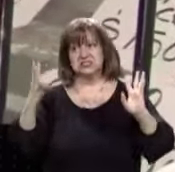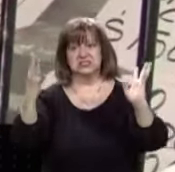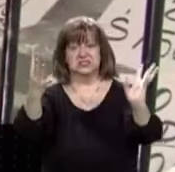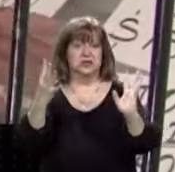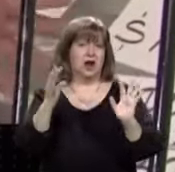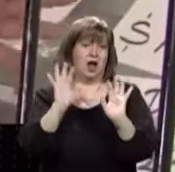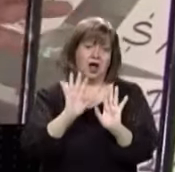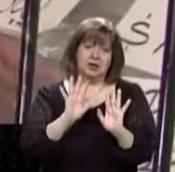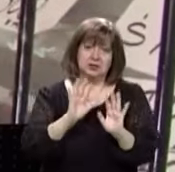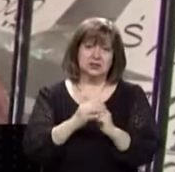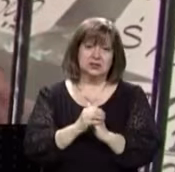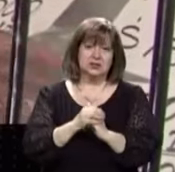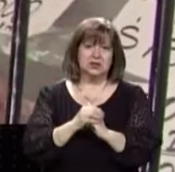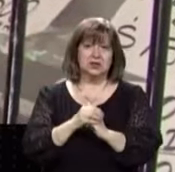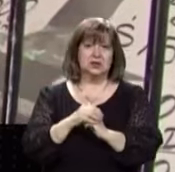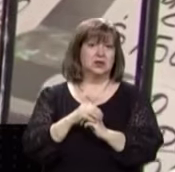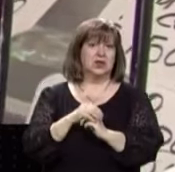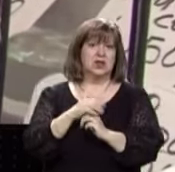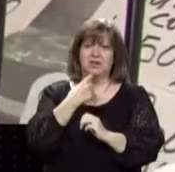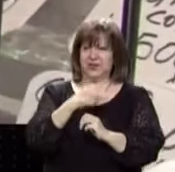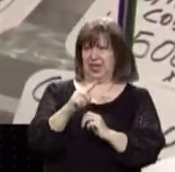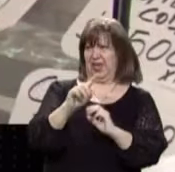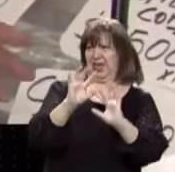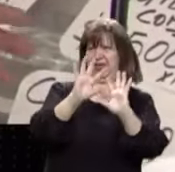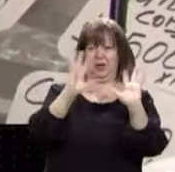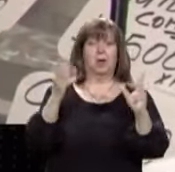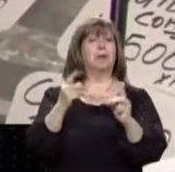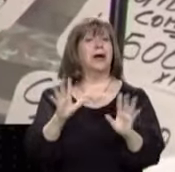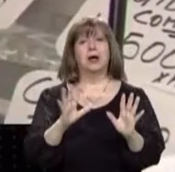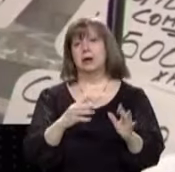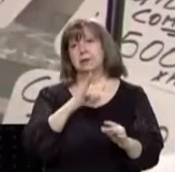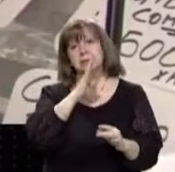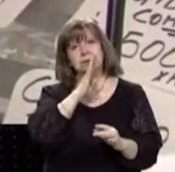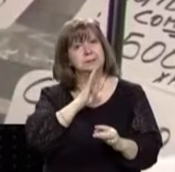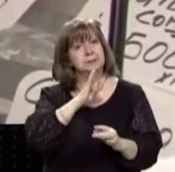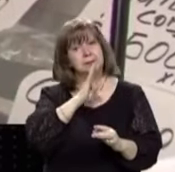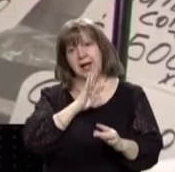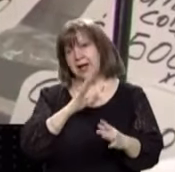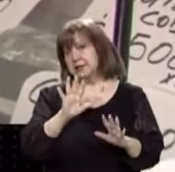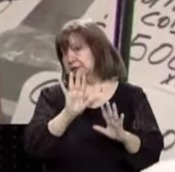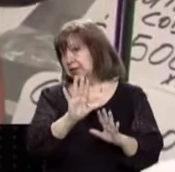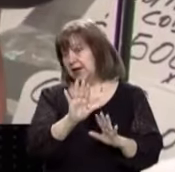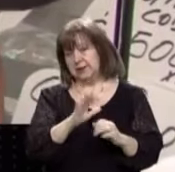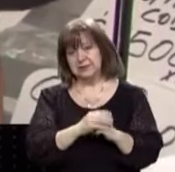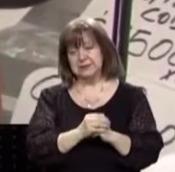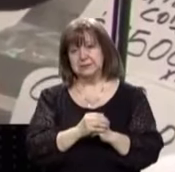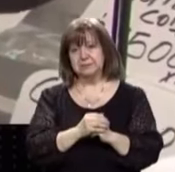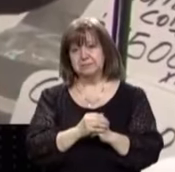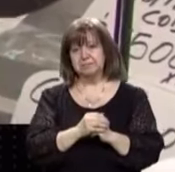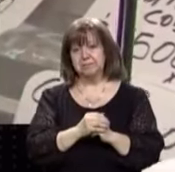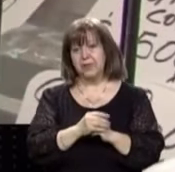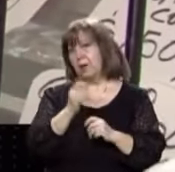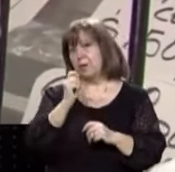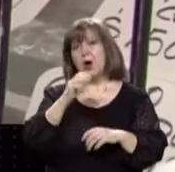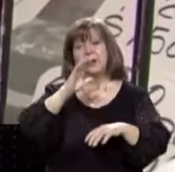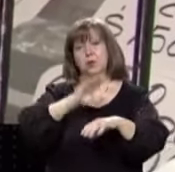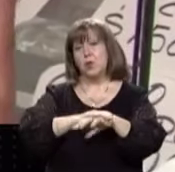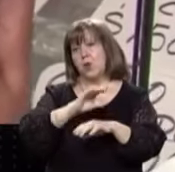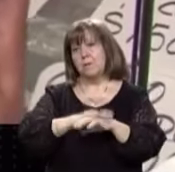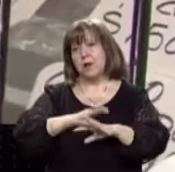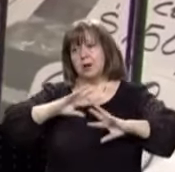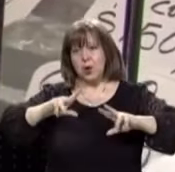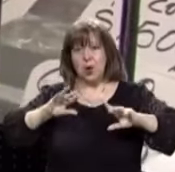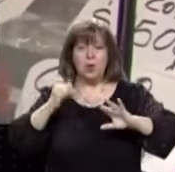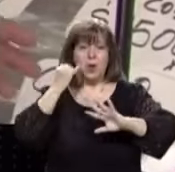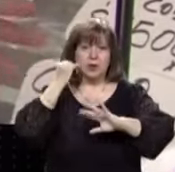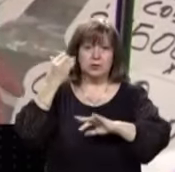llegar a esto, que no se ve muy bonito, pero bueno. Lamentablemente la situación que se vive. Mucha reja por los negocios cercanos. Reja, sí, mucha.